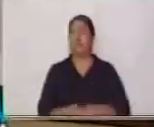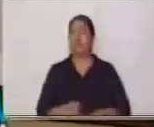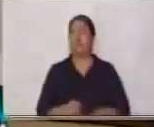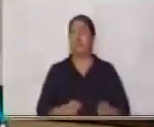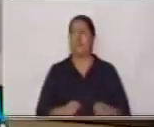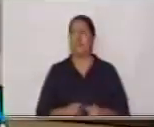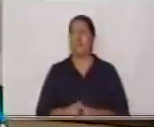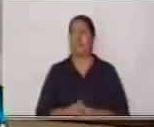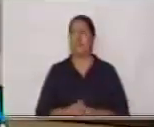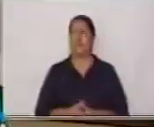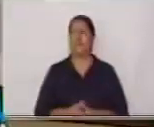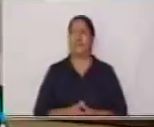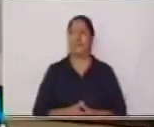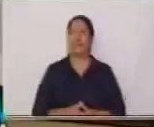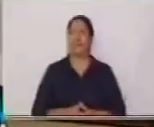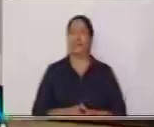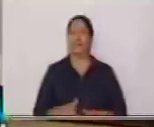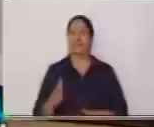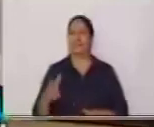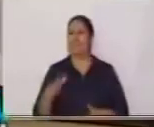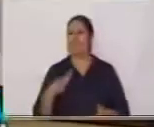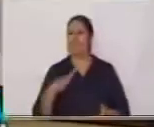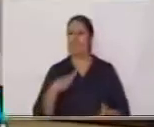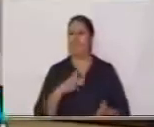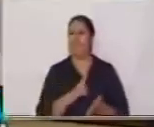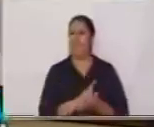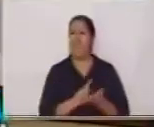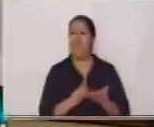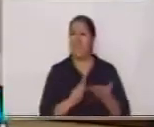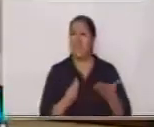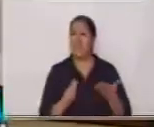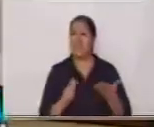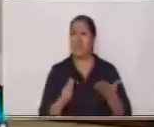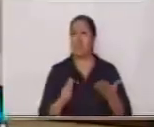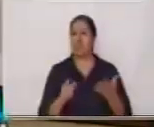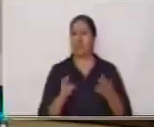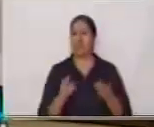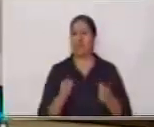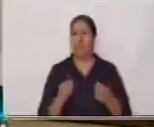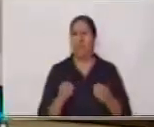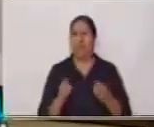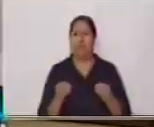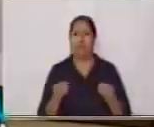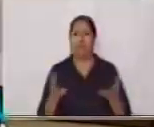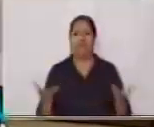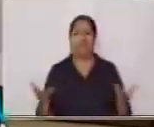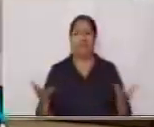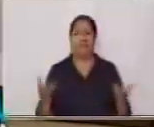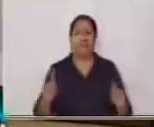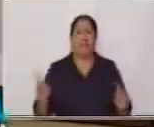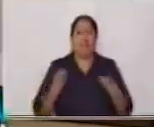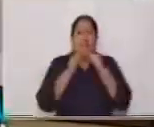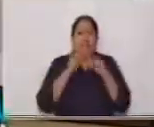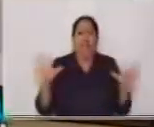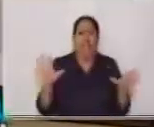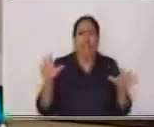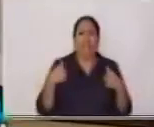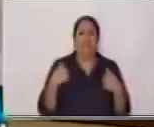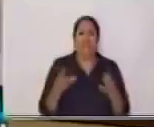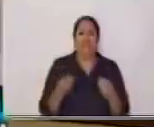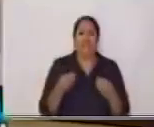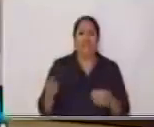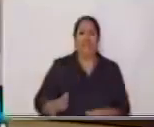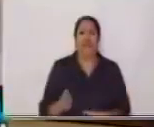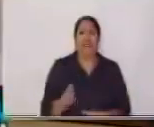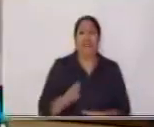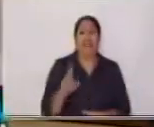Ay, ya sentí, es liso, pero también tiene una parte suavecita. Díganme por favor que no es un animal. Yo le tengo mucho miedo a los ratones. Díganme